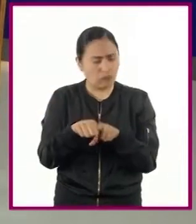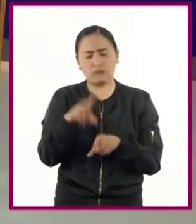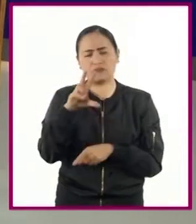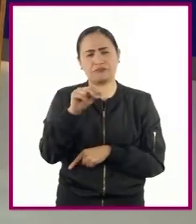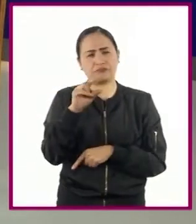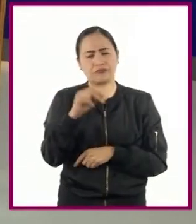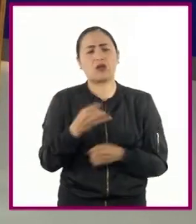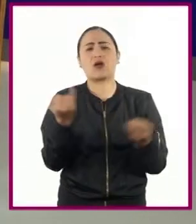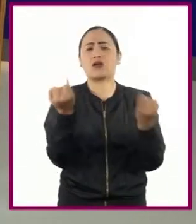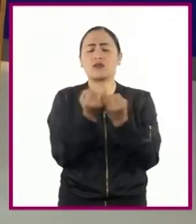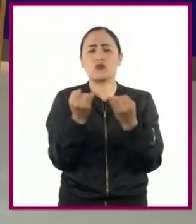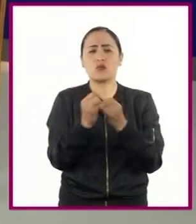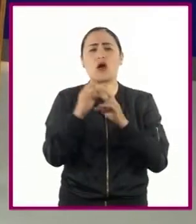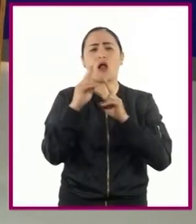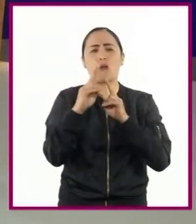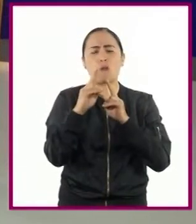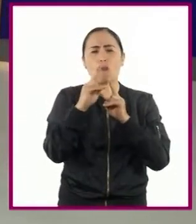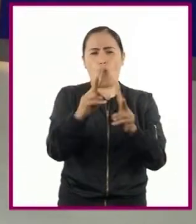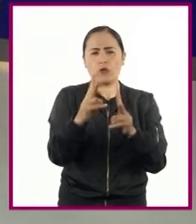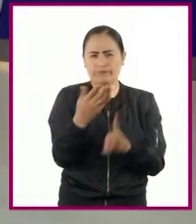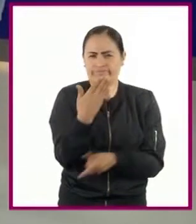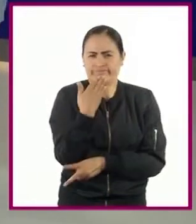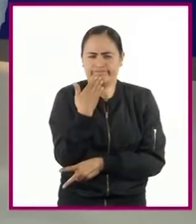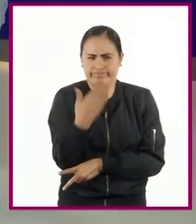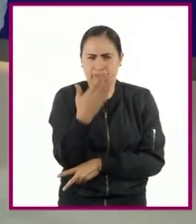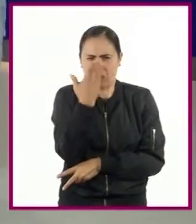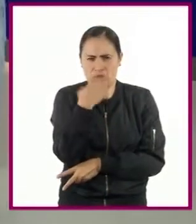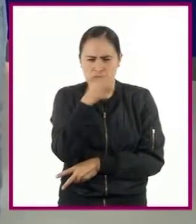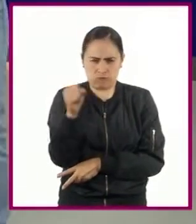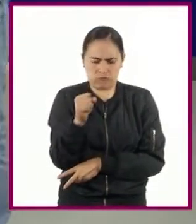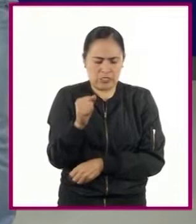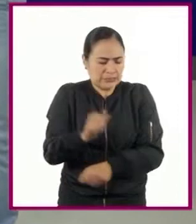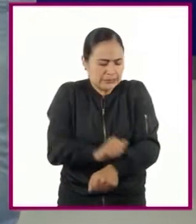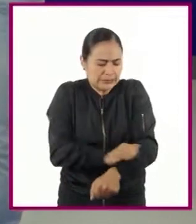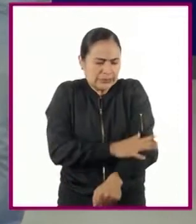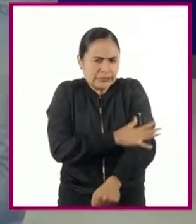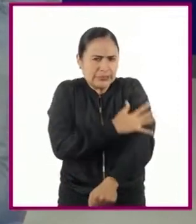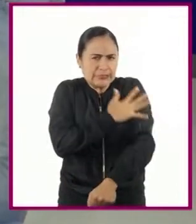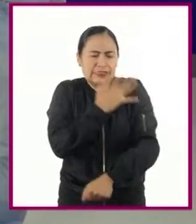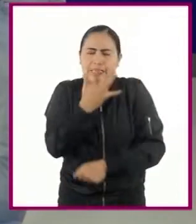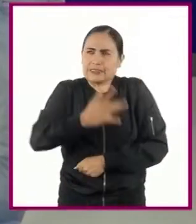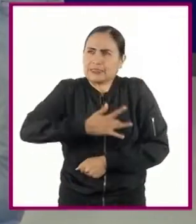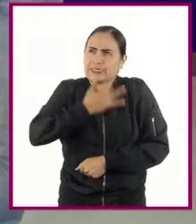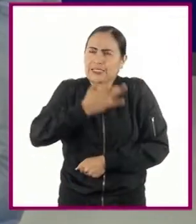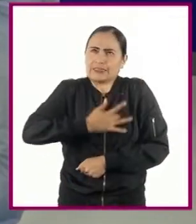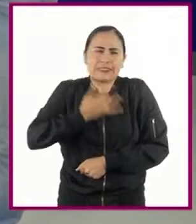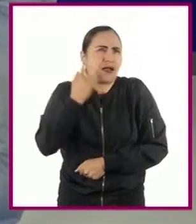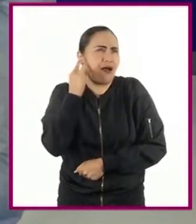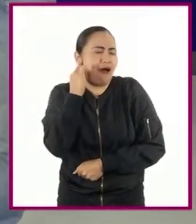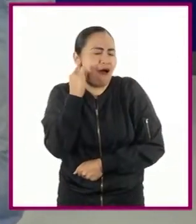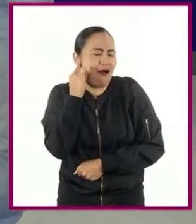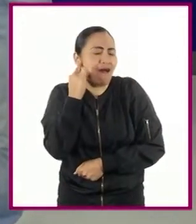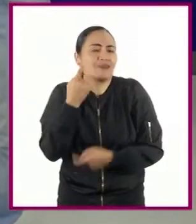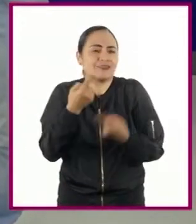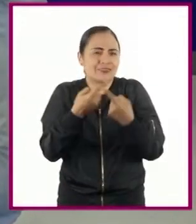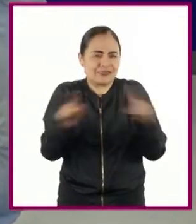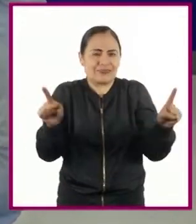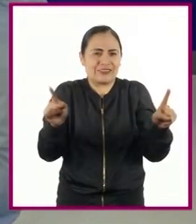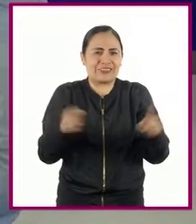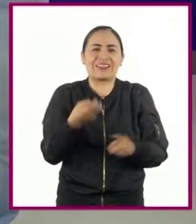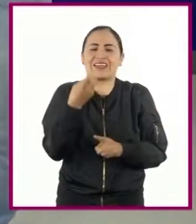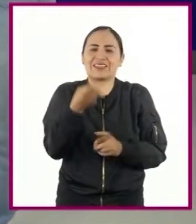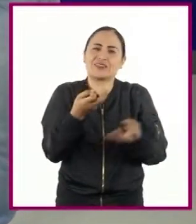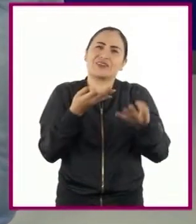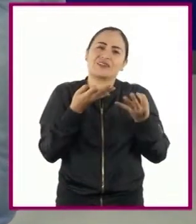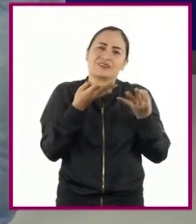utilizada permite expresar y transmitir infinidad de emociones, sensaciones y matices diferentes. Esto hace más atractivo